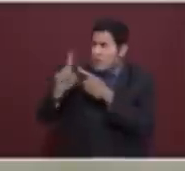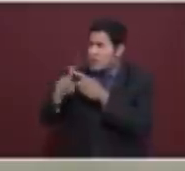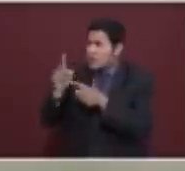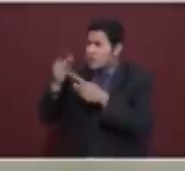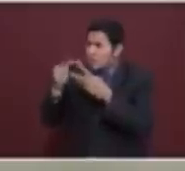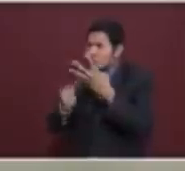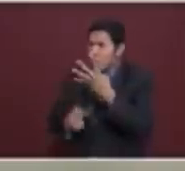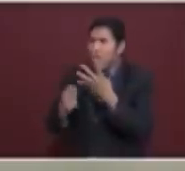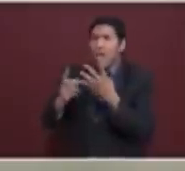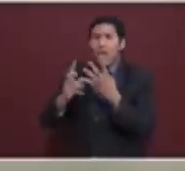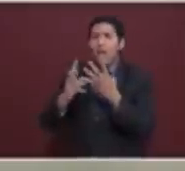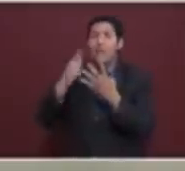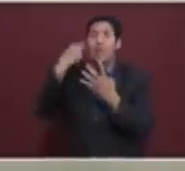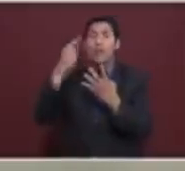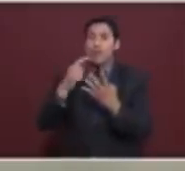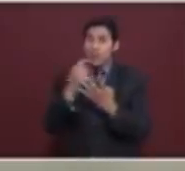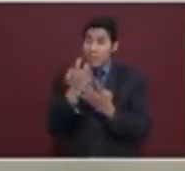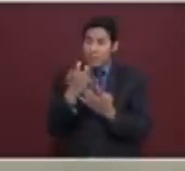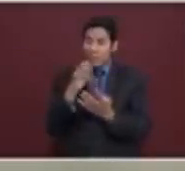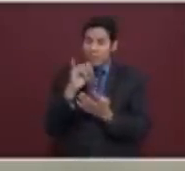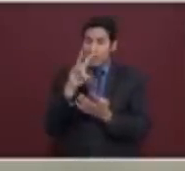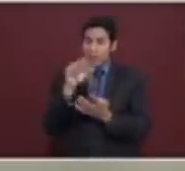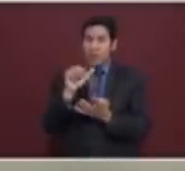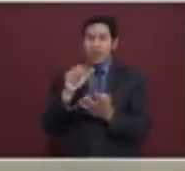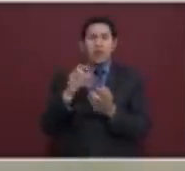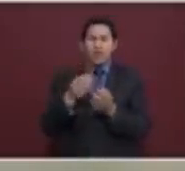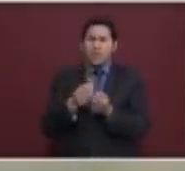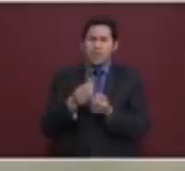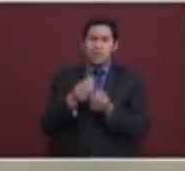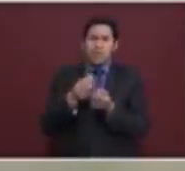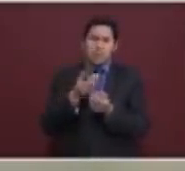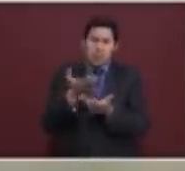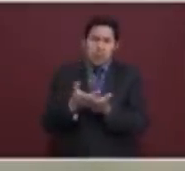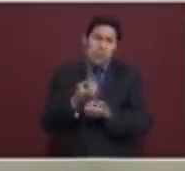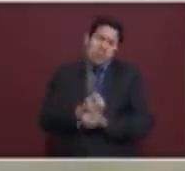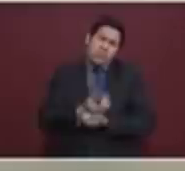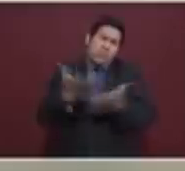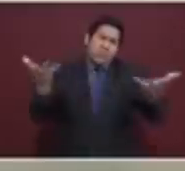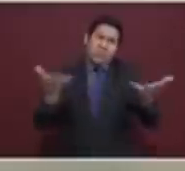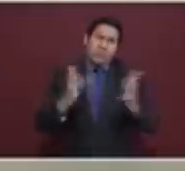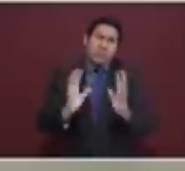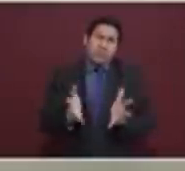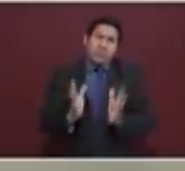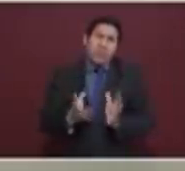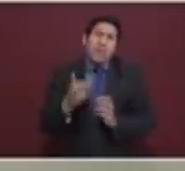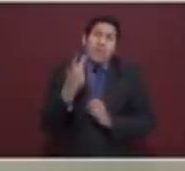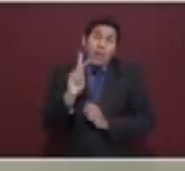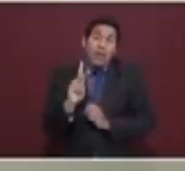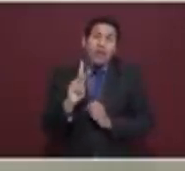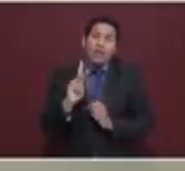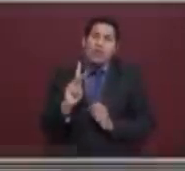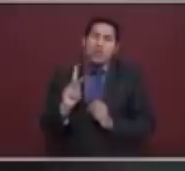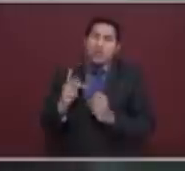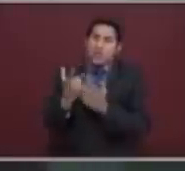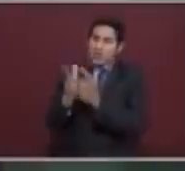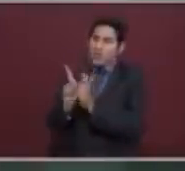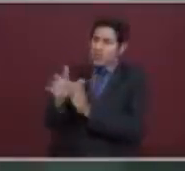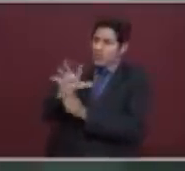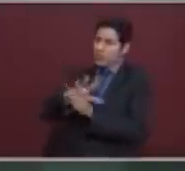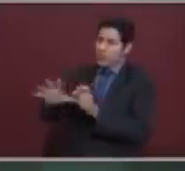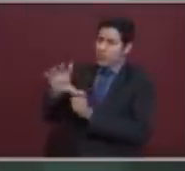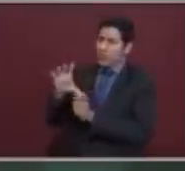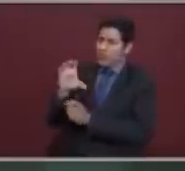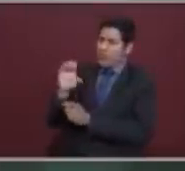fluya este apoyo pero que el conservadurismo no